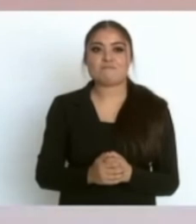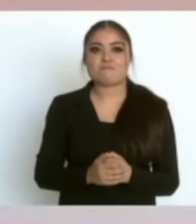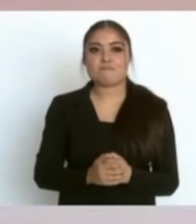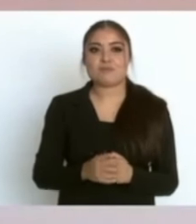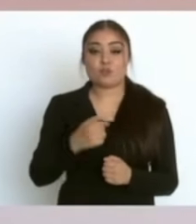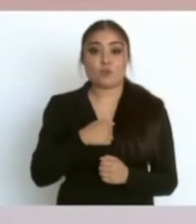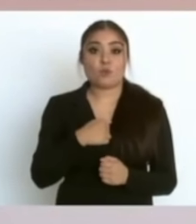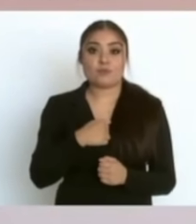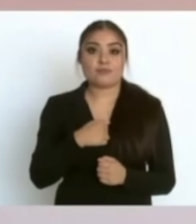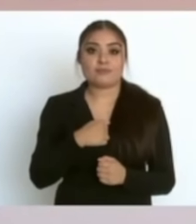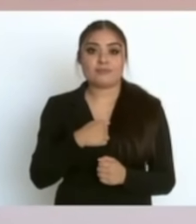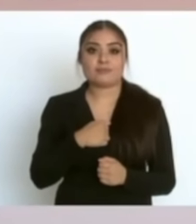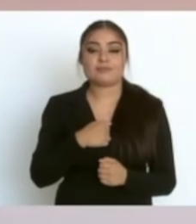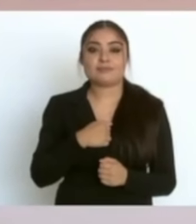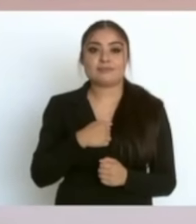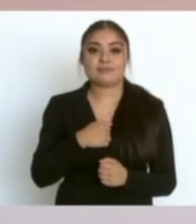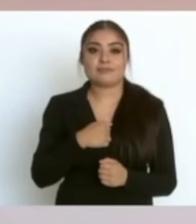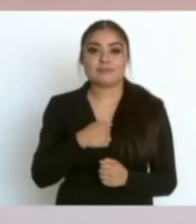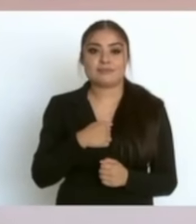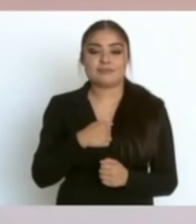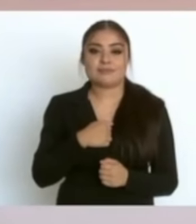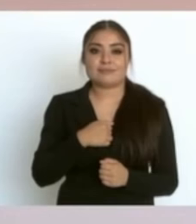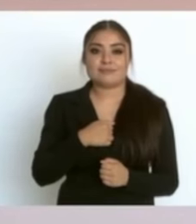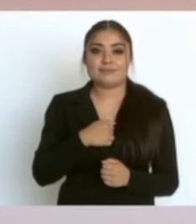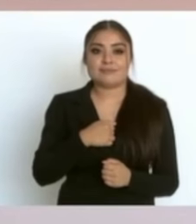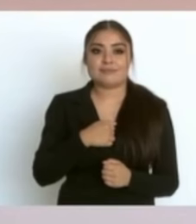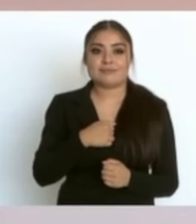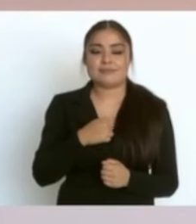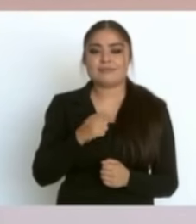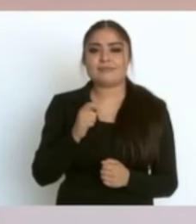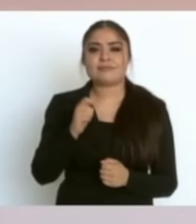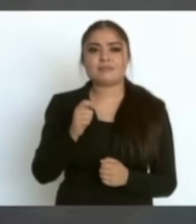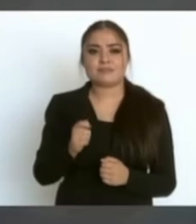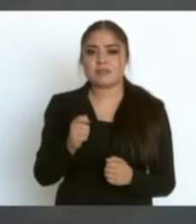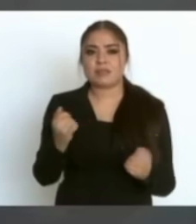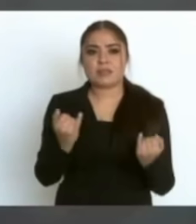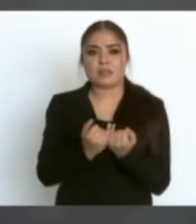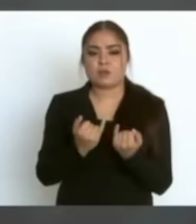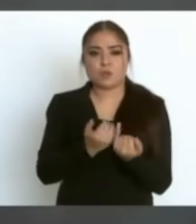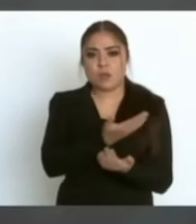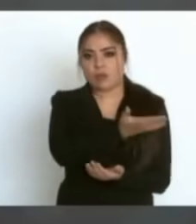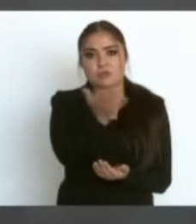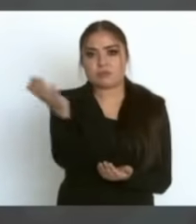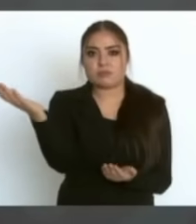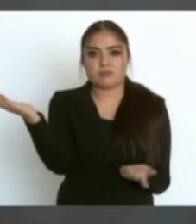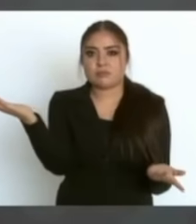soy también como el paisano de ustedes soy